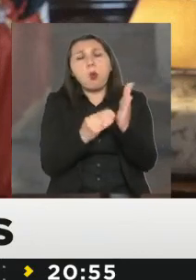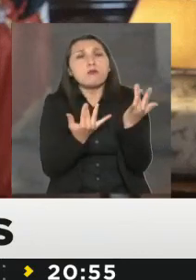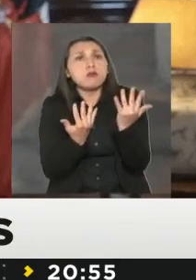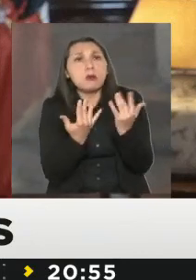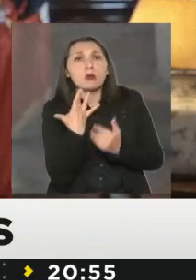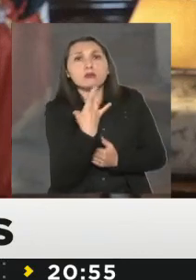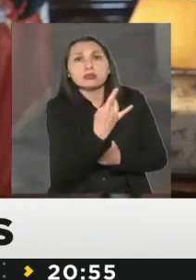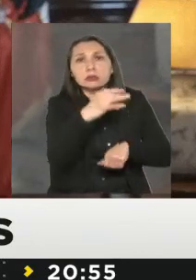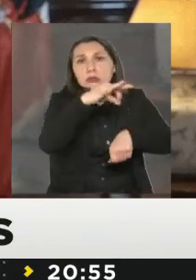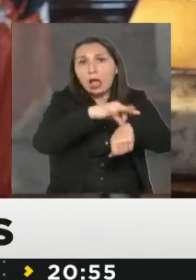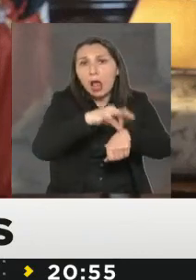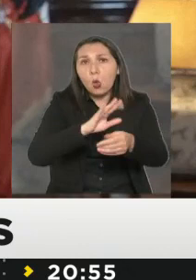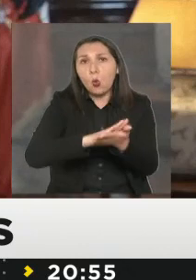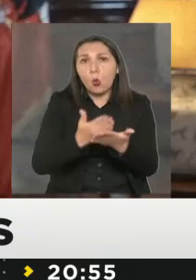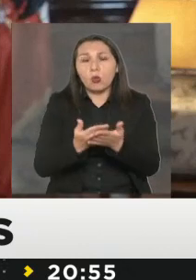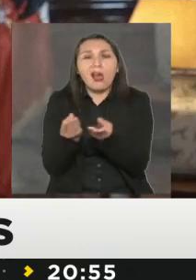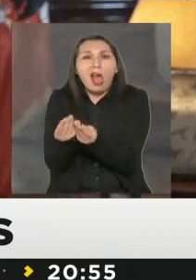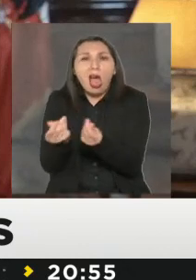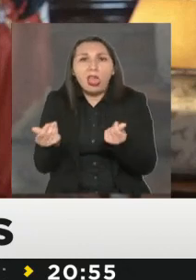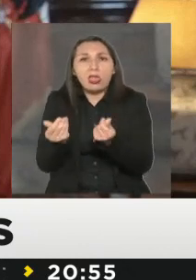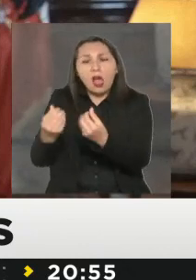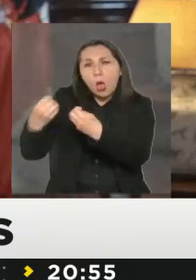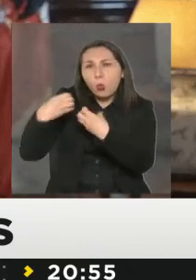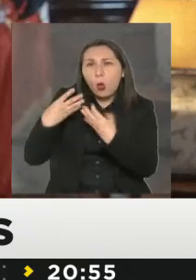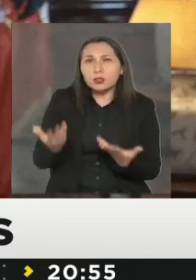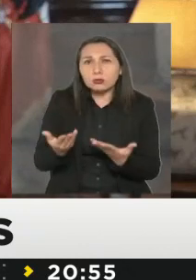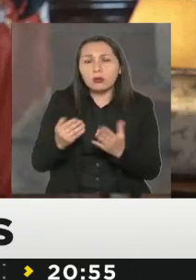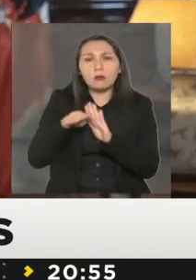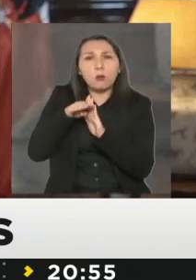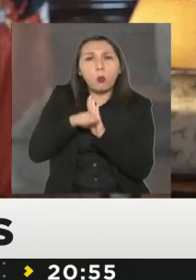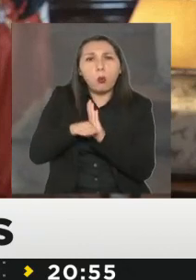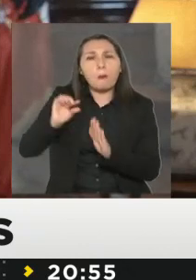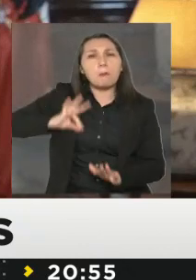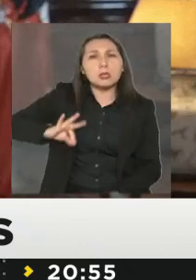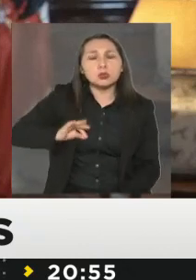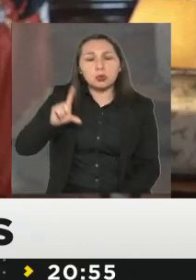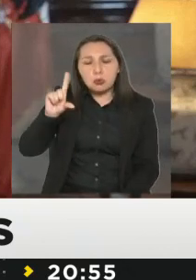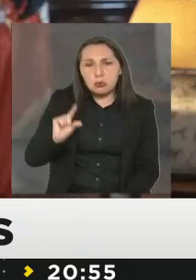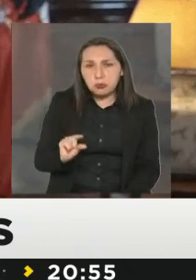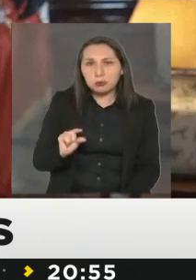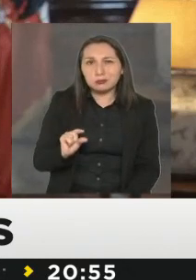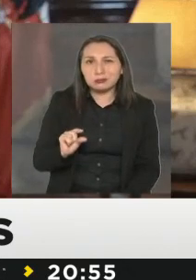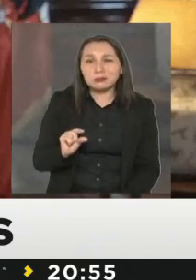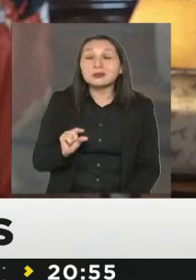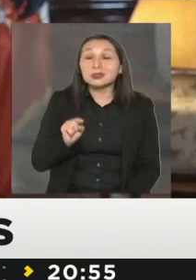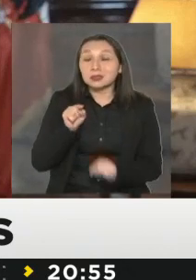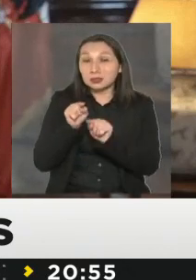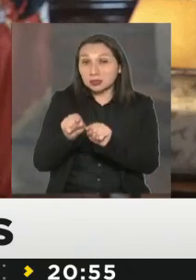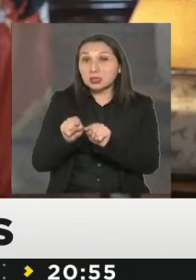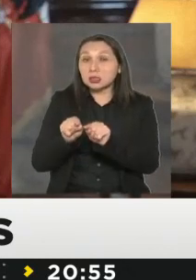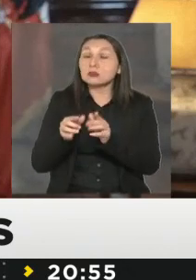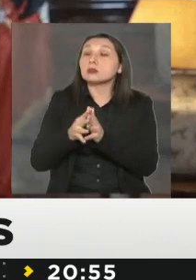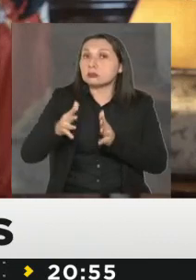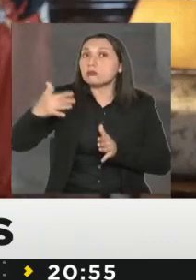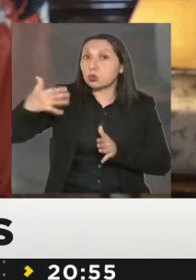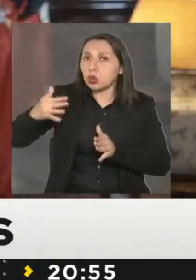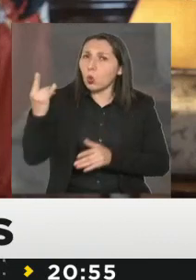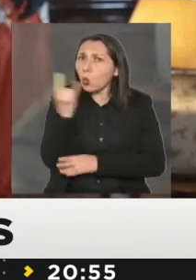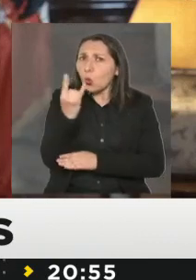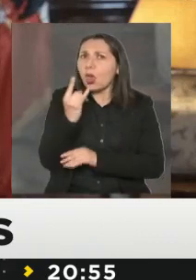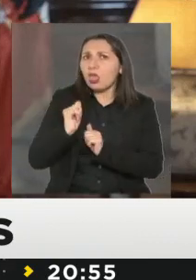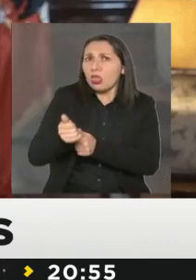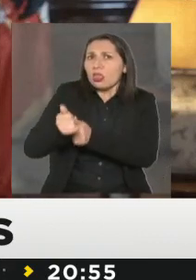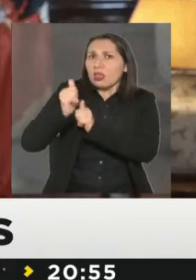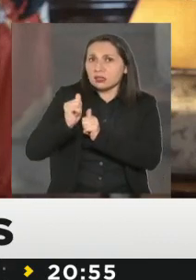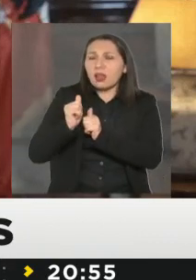salud la calidad de educación y las bajas pensiones hacer frente a estos importantes y urgentes